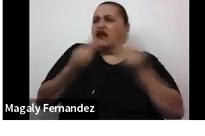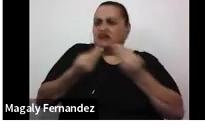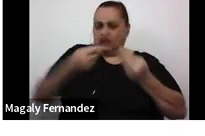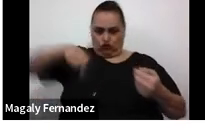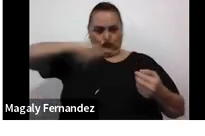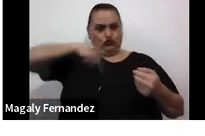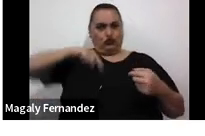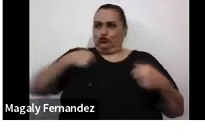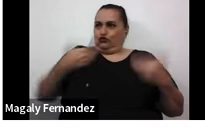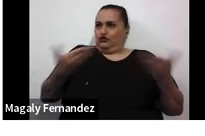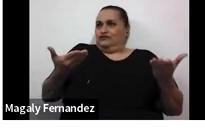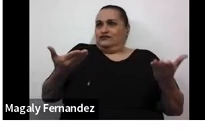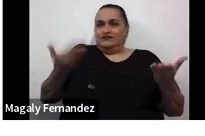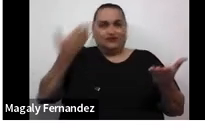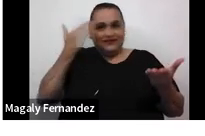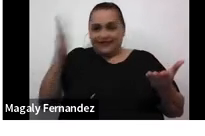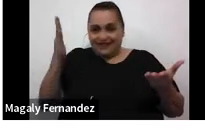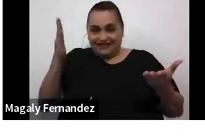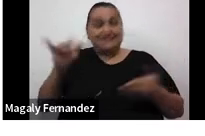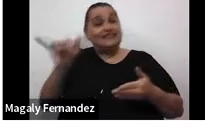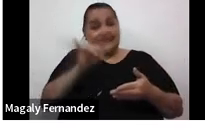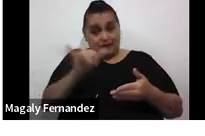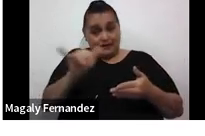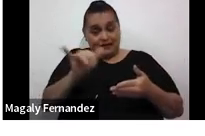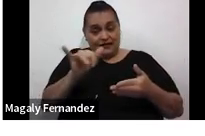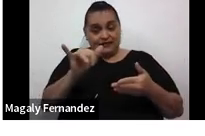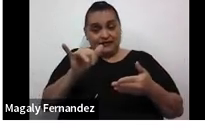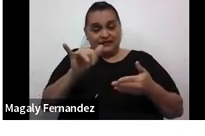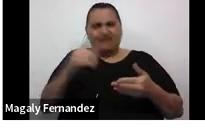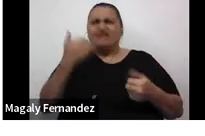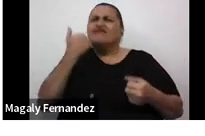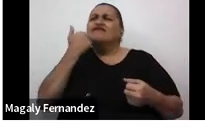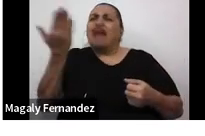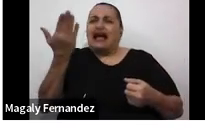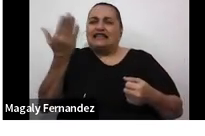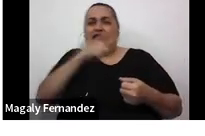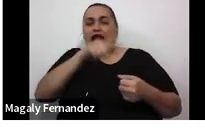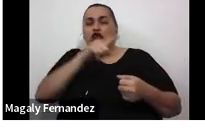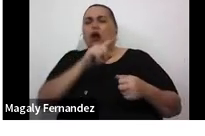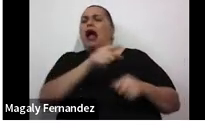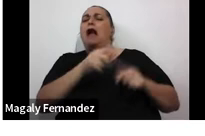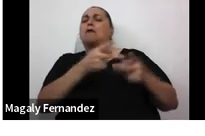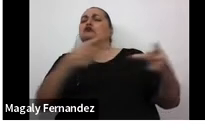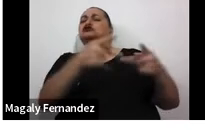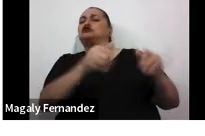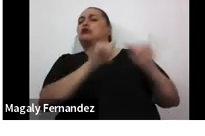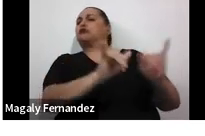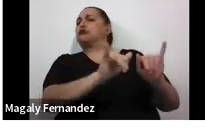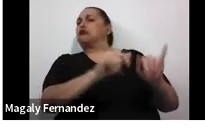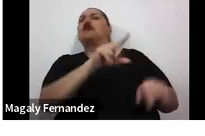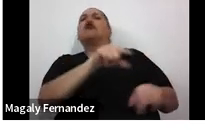o nosotros y también porque fácilmente nos ubican Ah no entienden